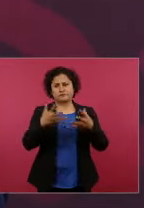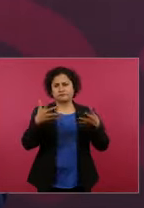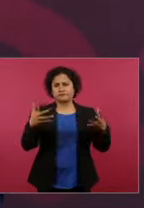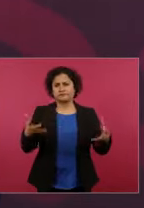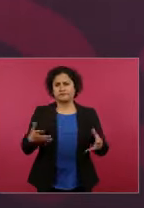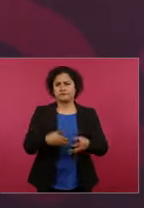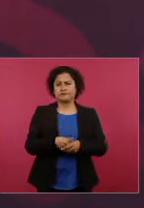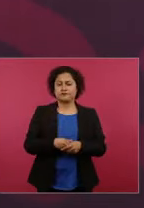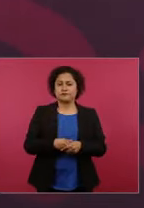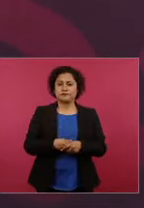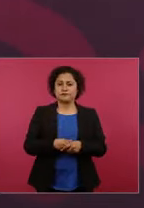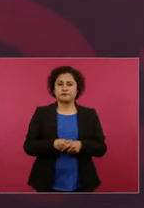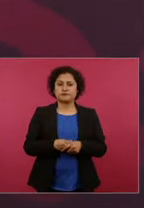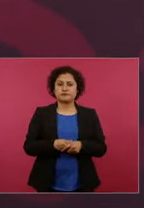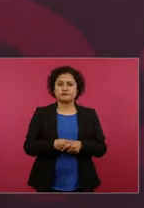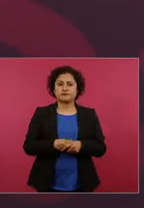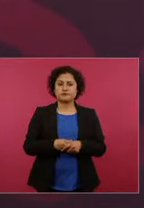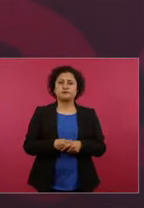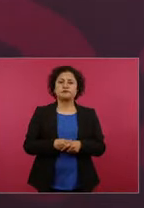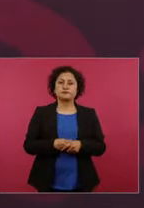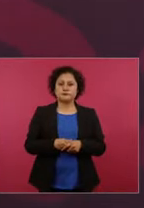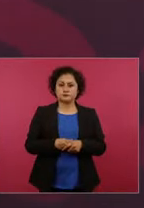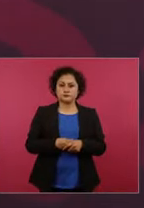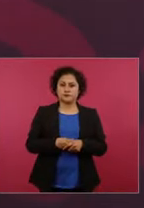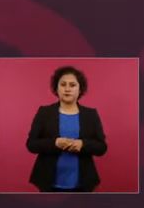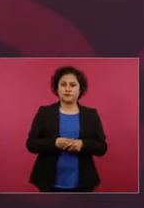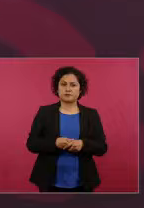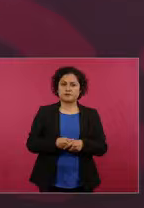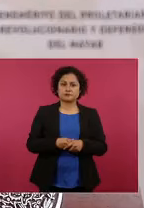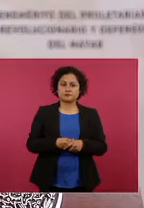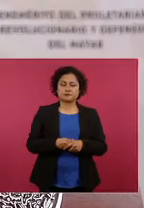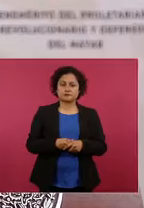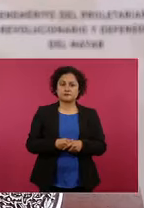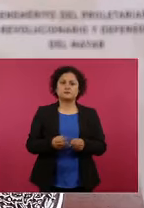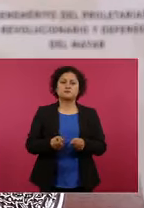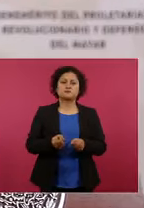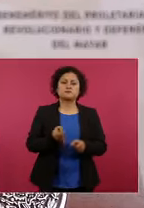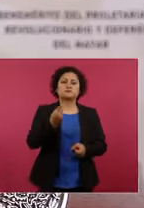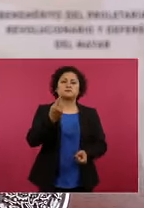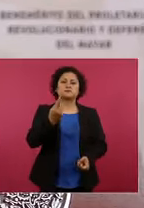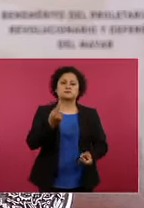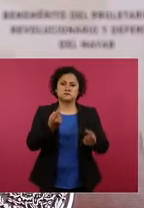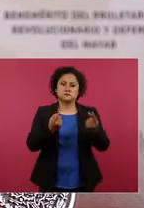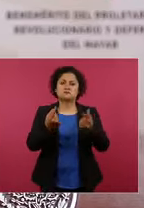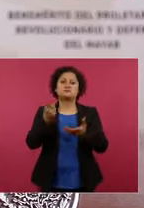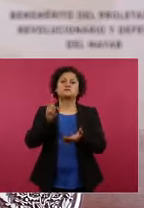Sí hay algunas cadenas, pero pues no alcanzan.